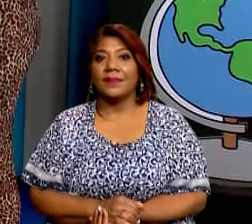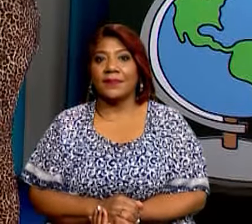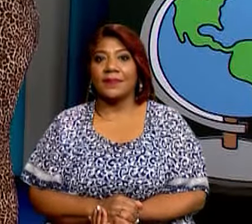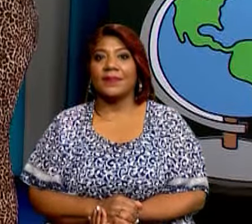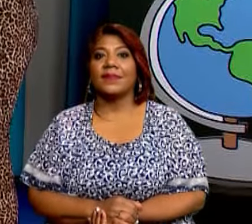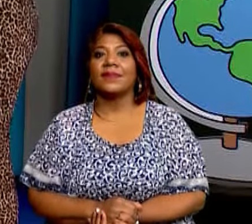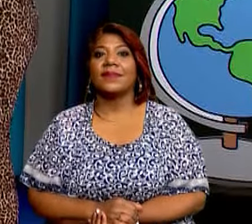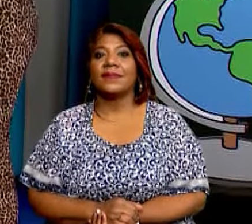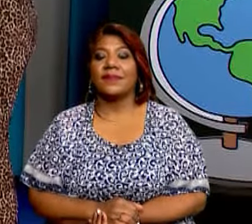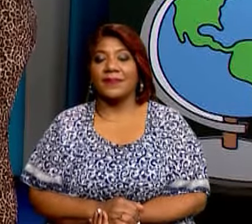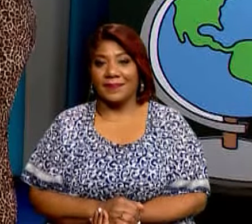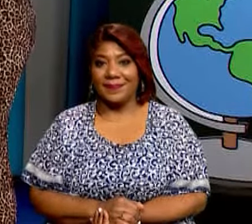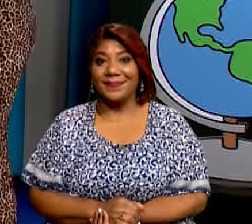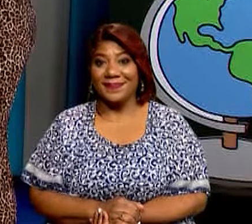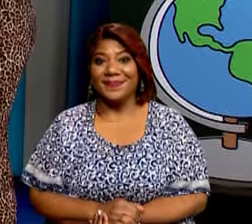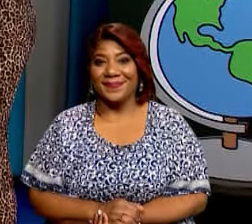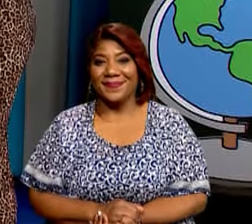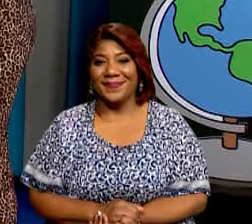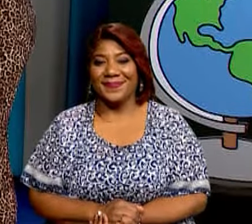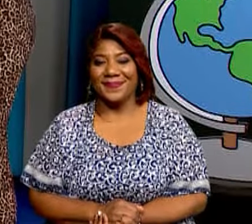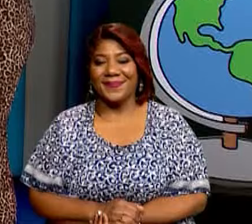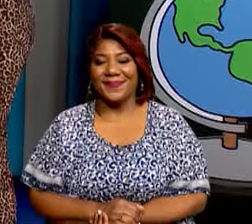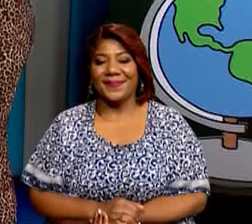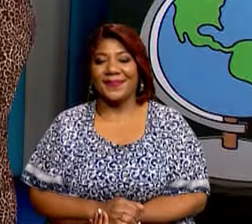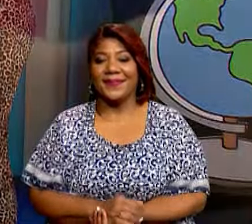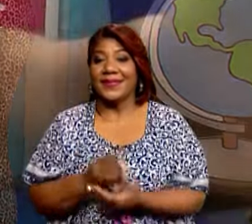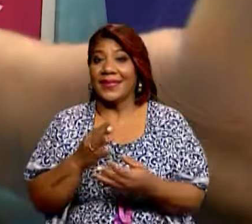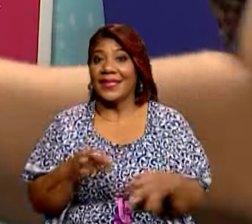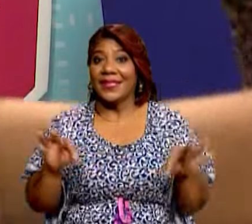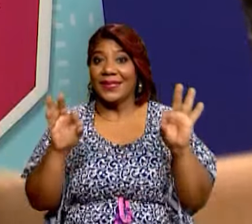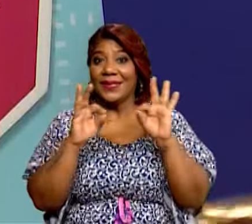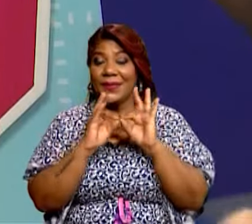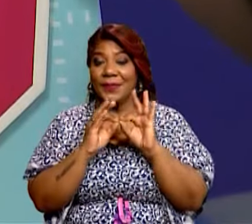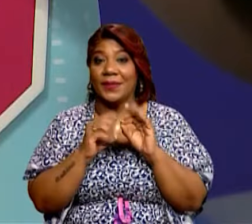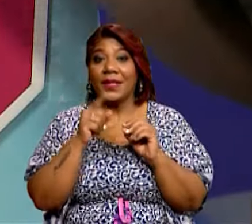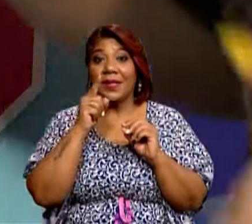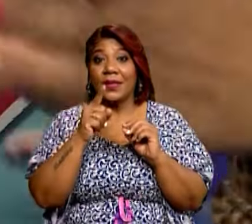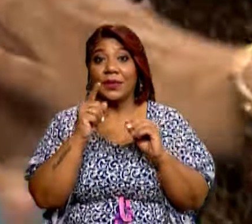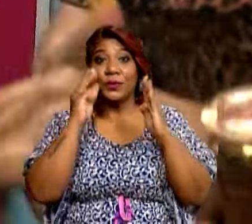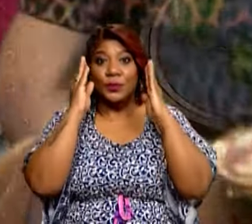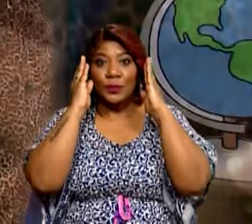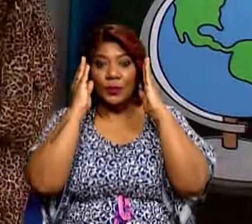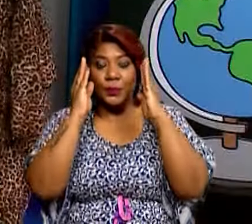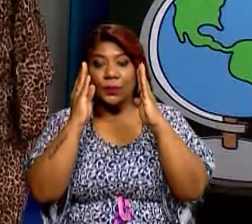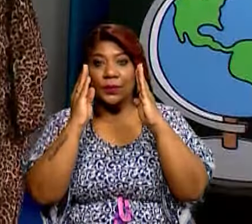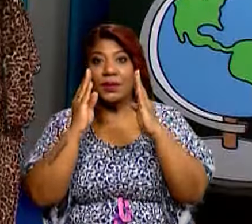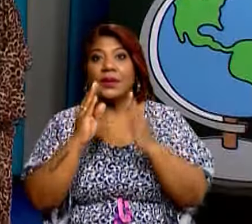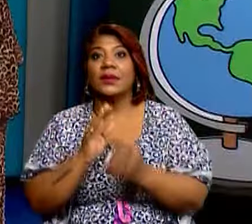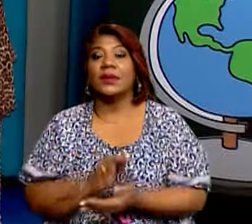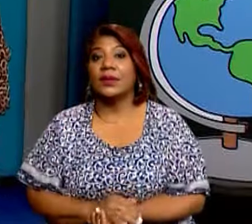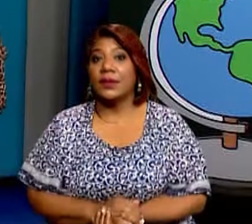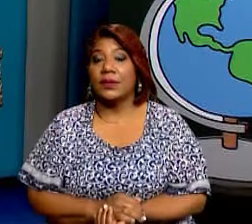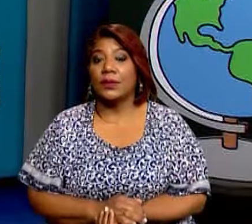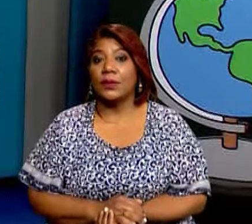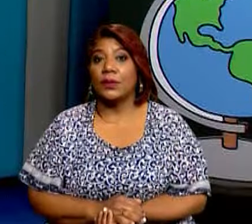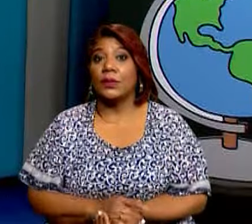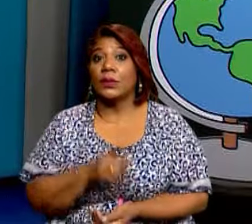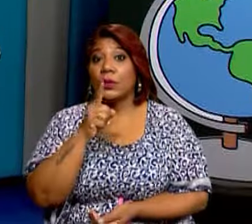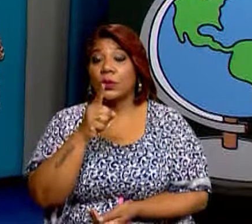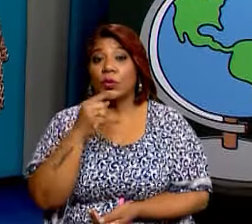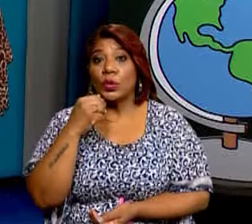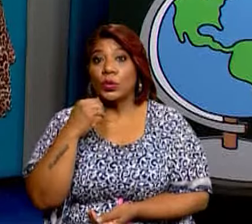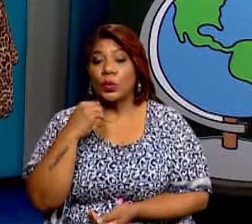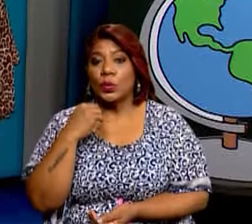de Darién. Tenemos que tener en cuenta también como dato curioso que cuando tienes